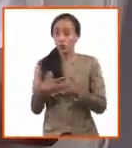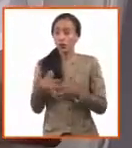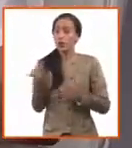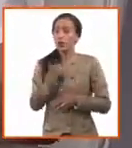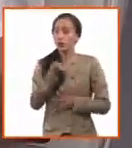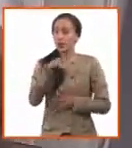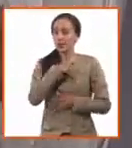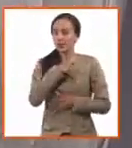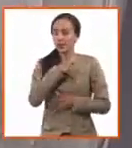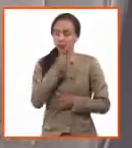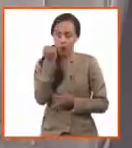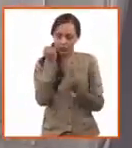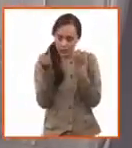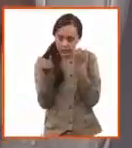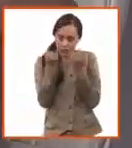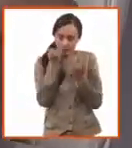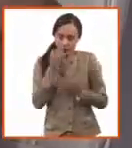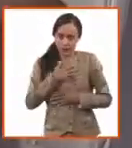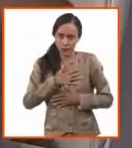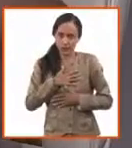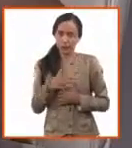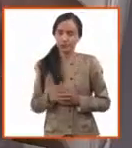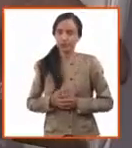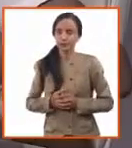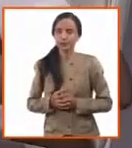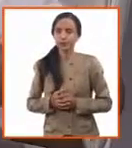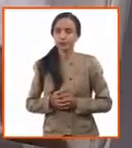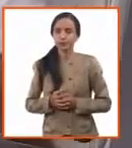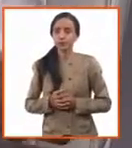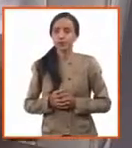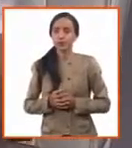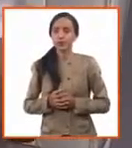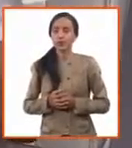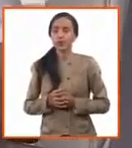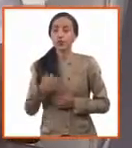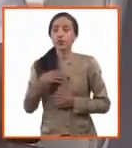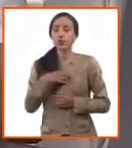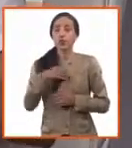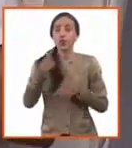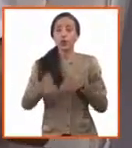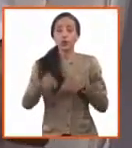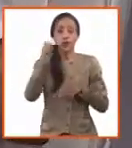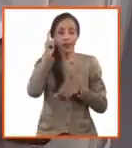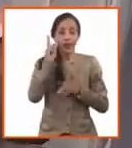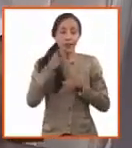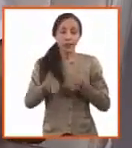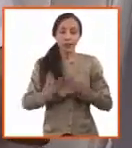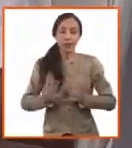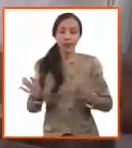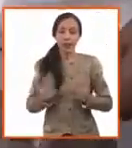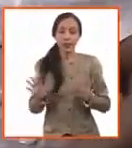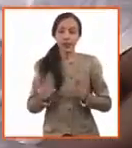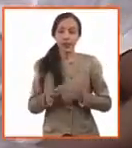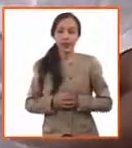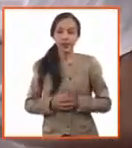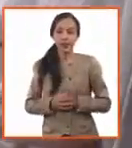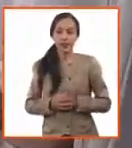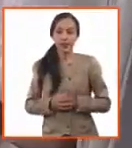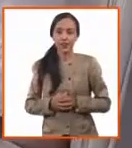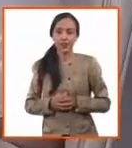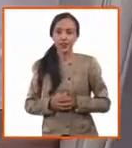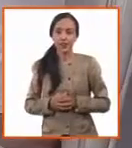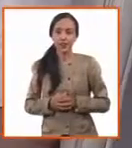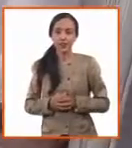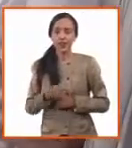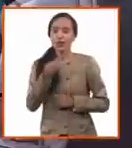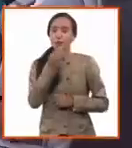identificado entonces vamos a verlo por ahí porque sé que hay muchas cosas yo tengo otras ideas por aquí pero me parece que calentando motores fuera pudiera